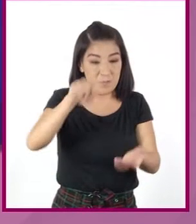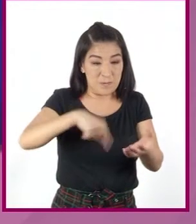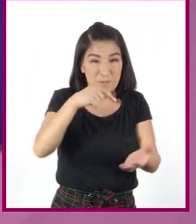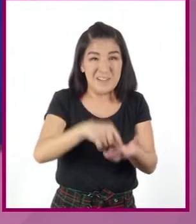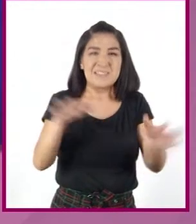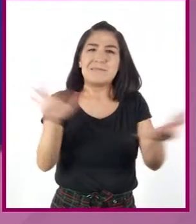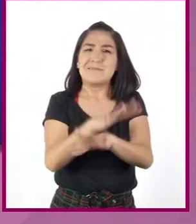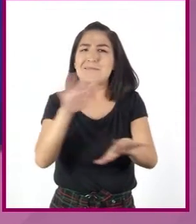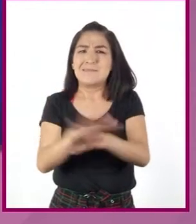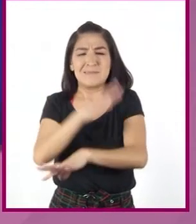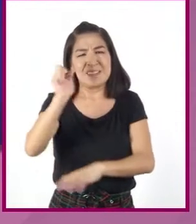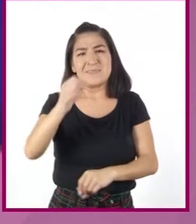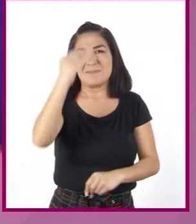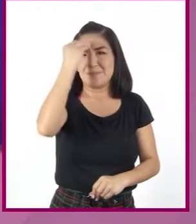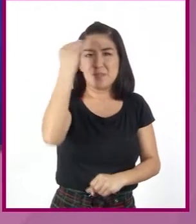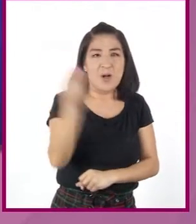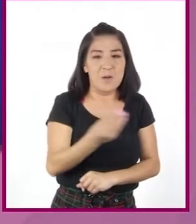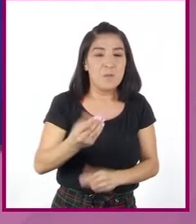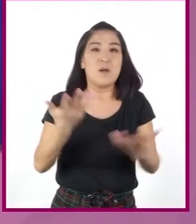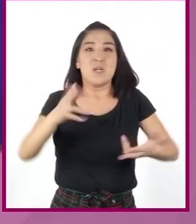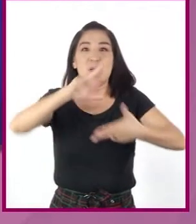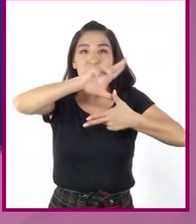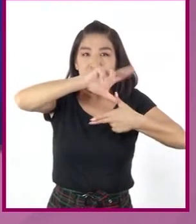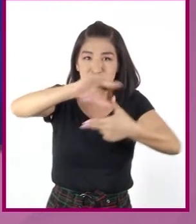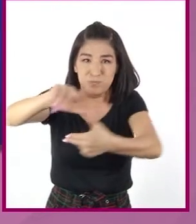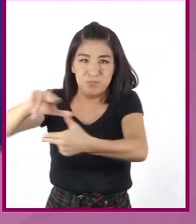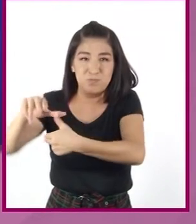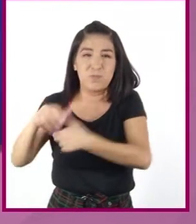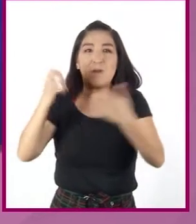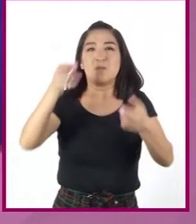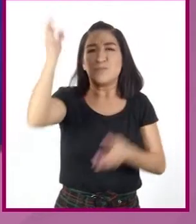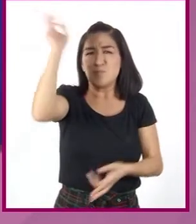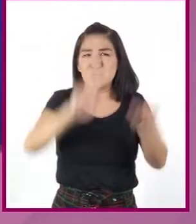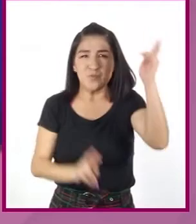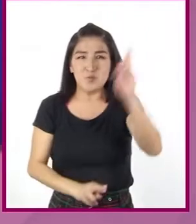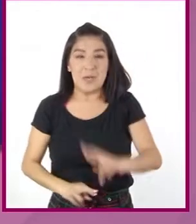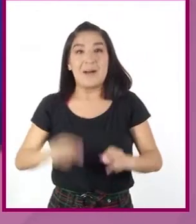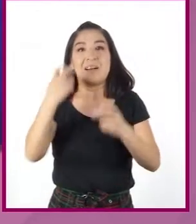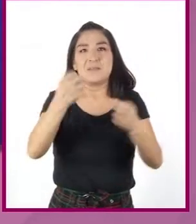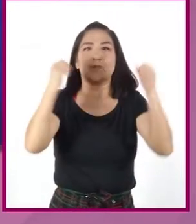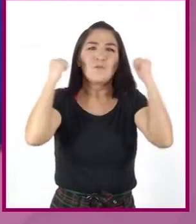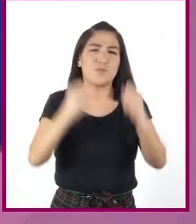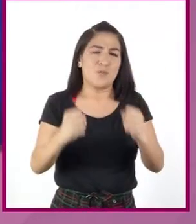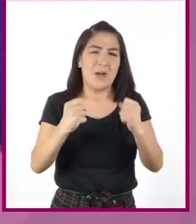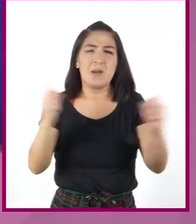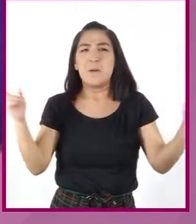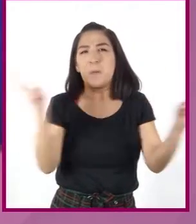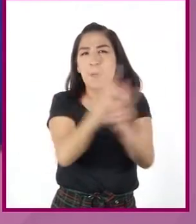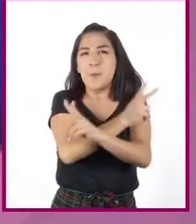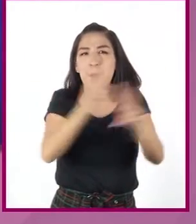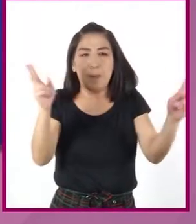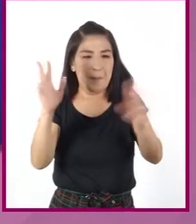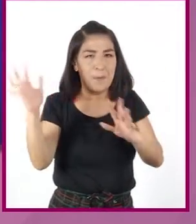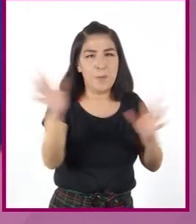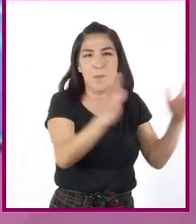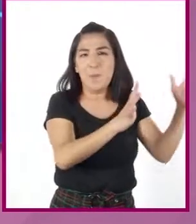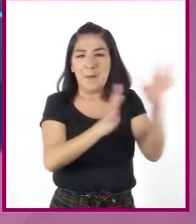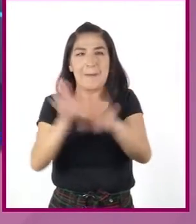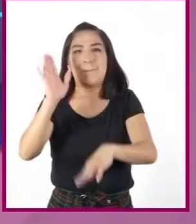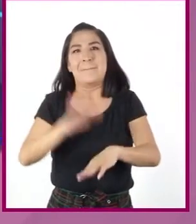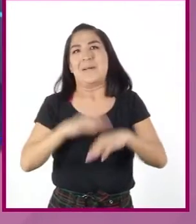los cambios que suelen formar tornados o huracanes que traen fuertes vientos y precipitación